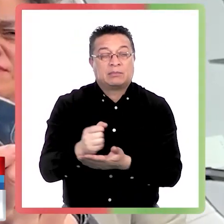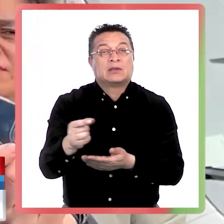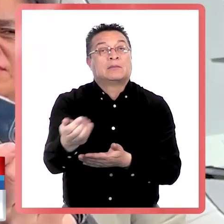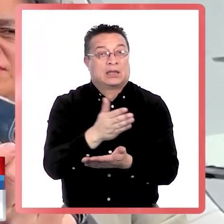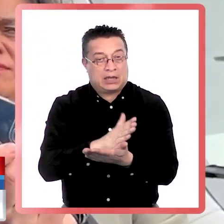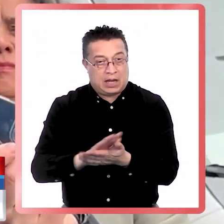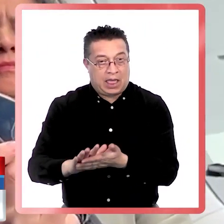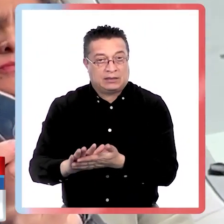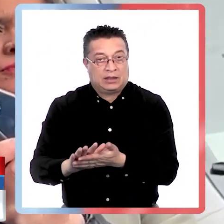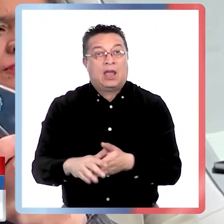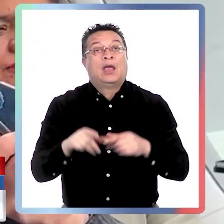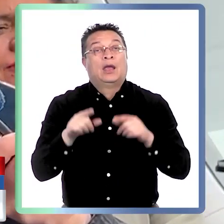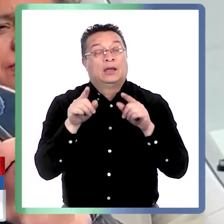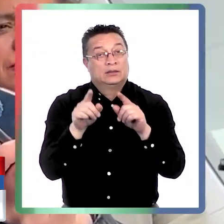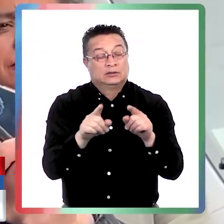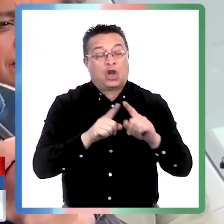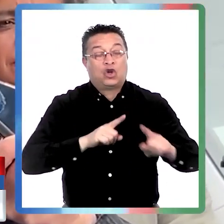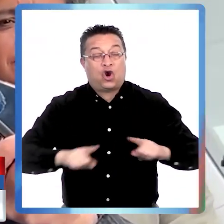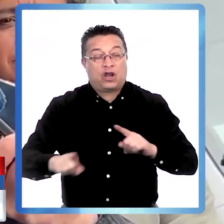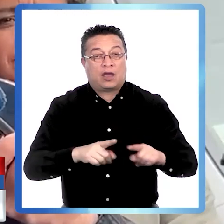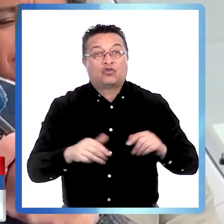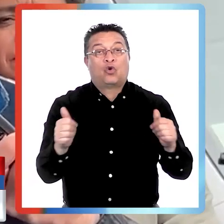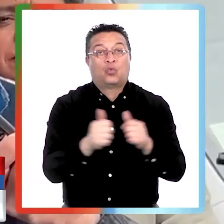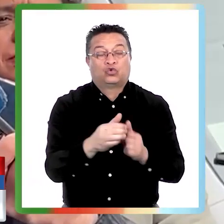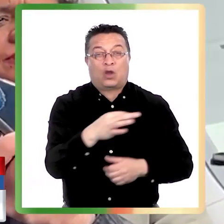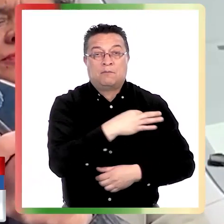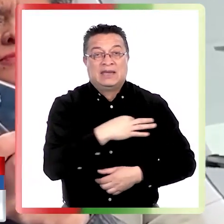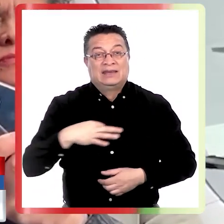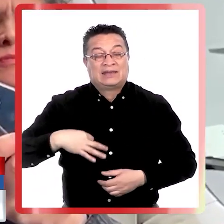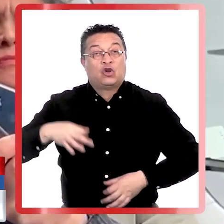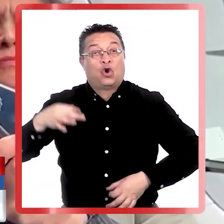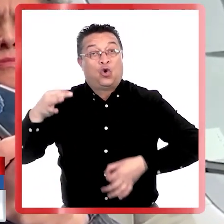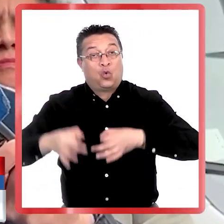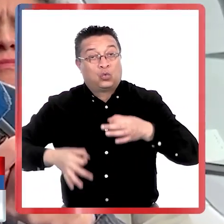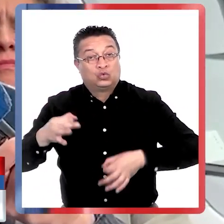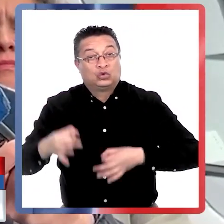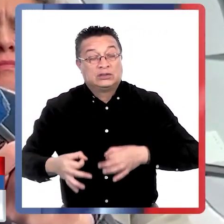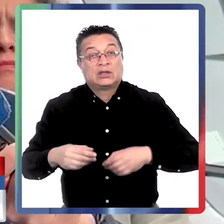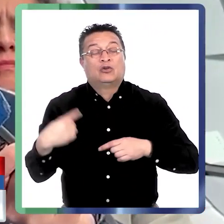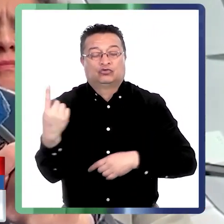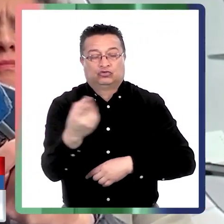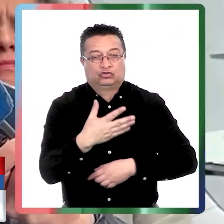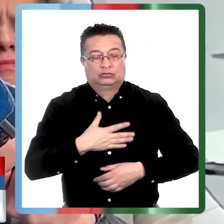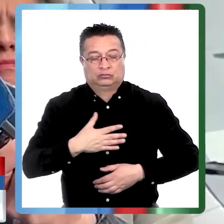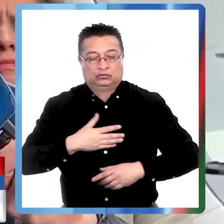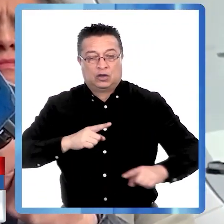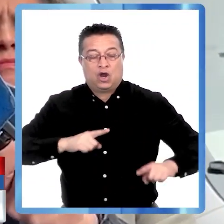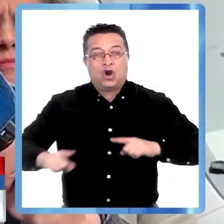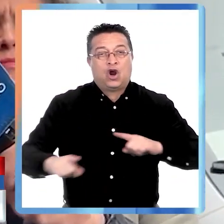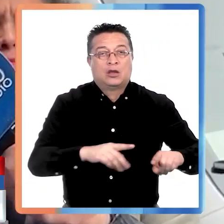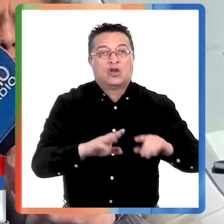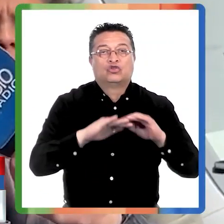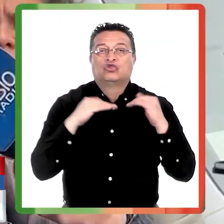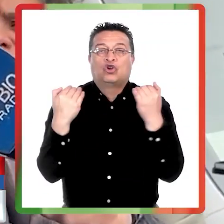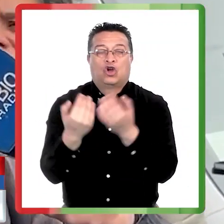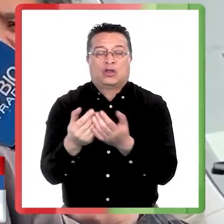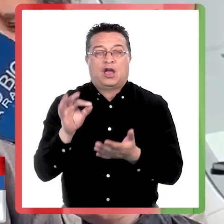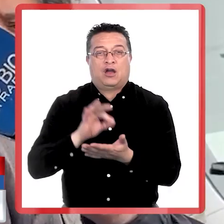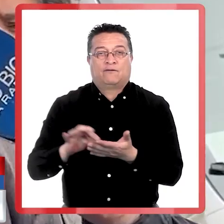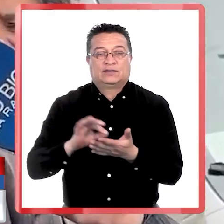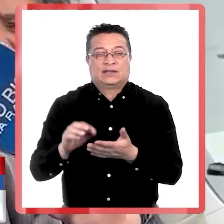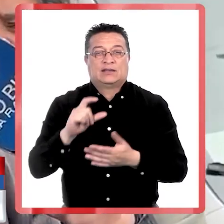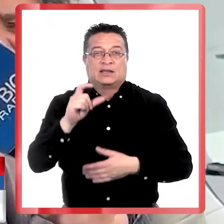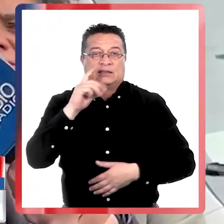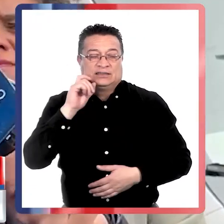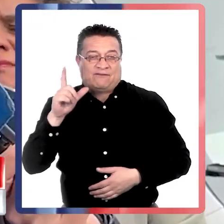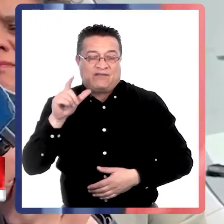trámite gratuito y que en coordinación con el Ministerio de Justicia nosotros estamos coordinando todas las oficinas